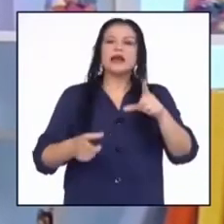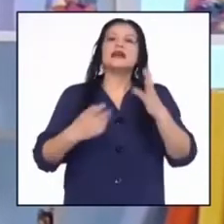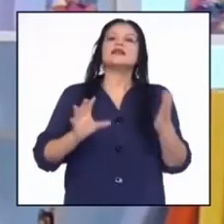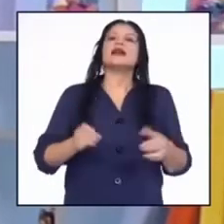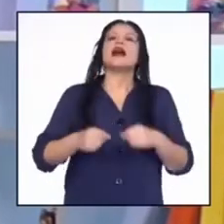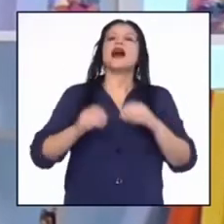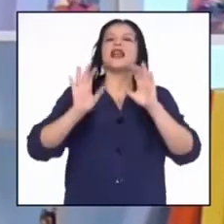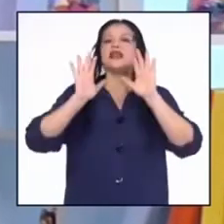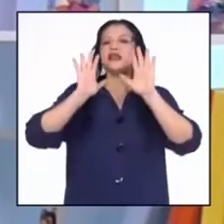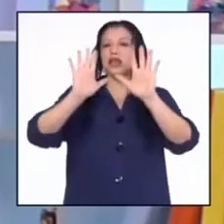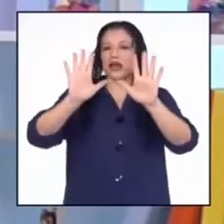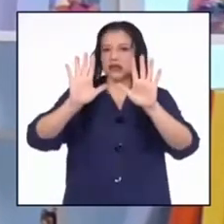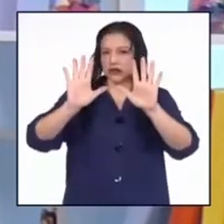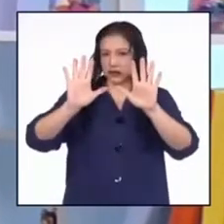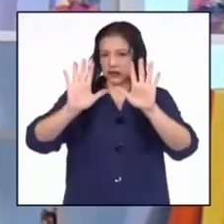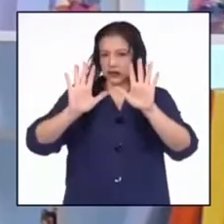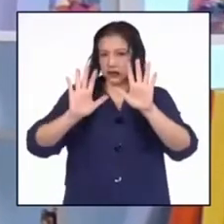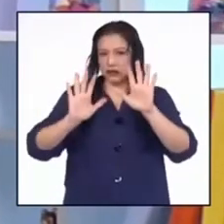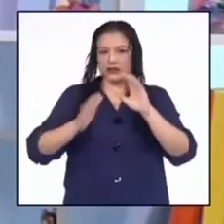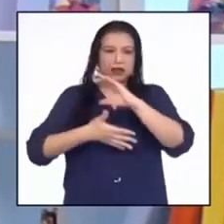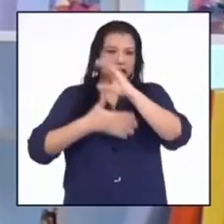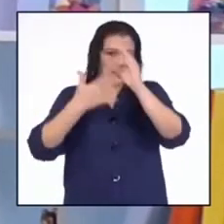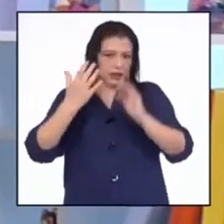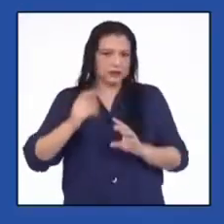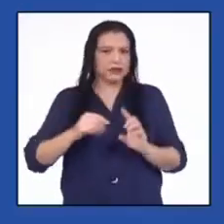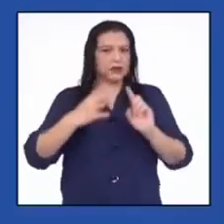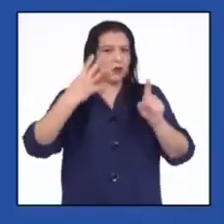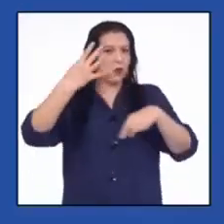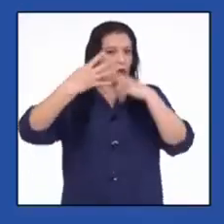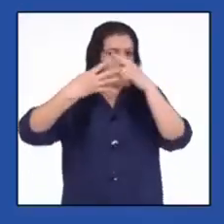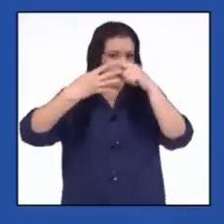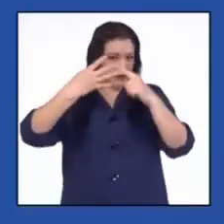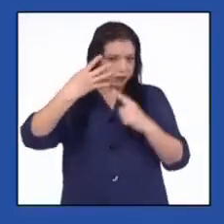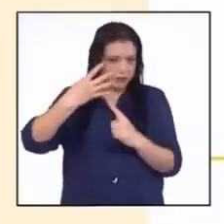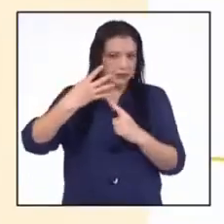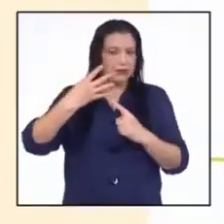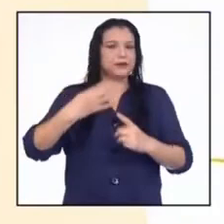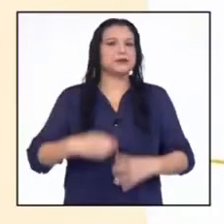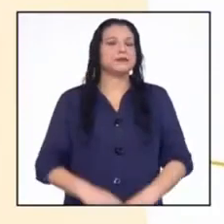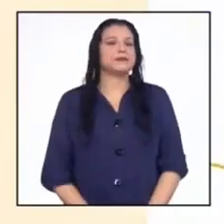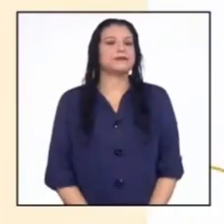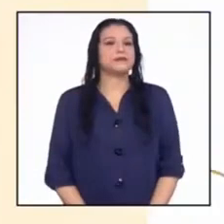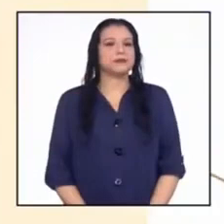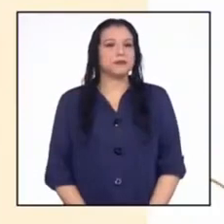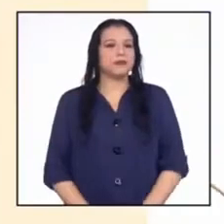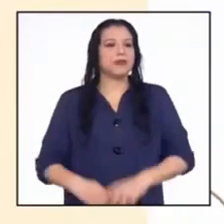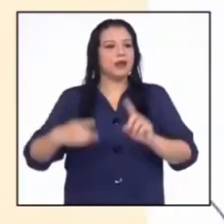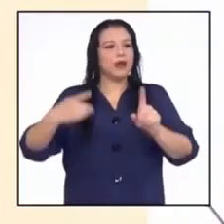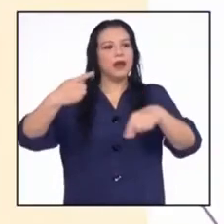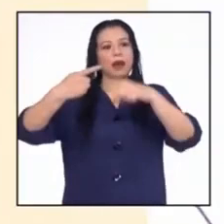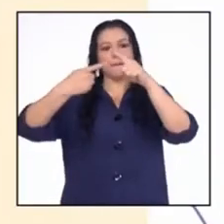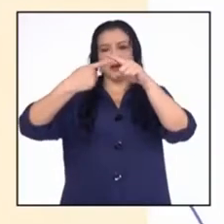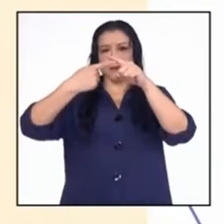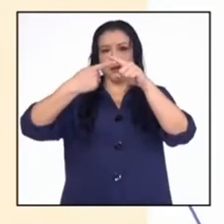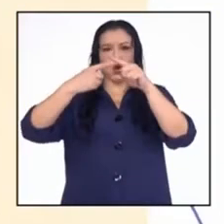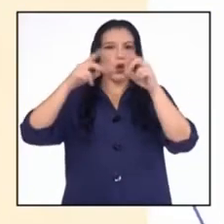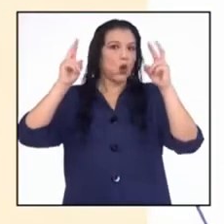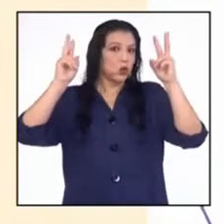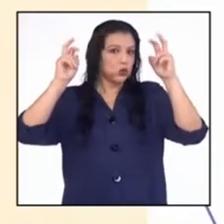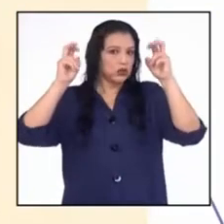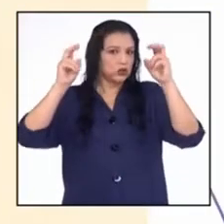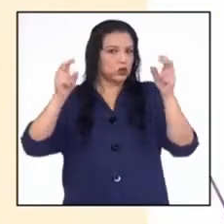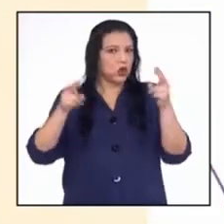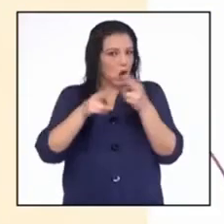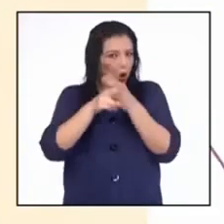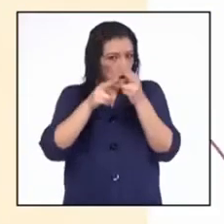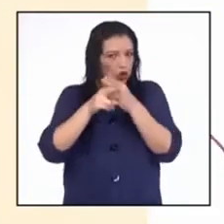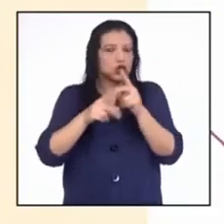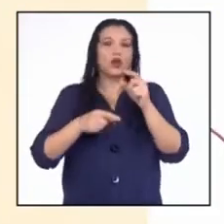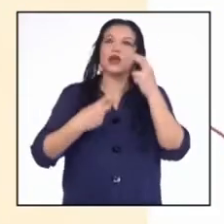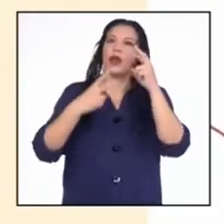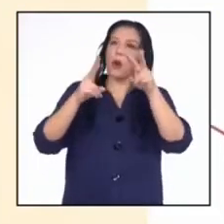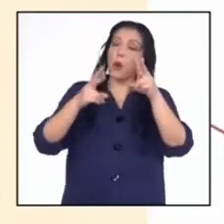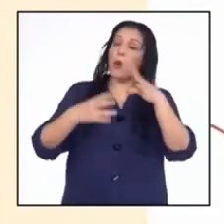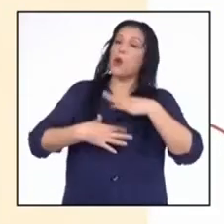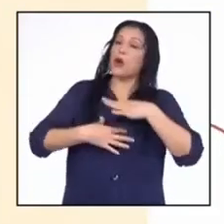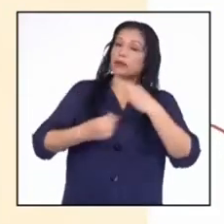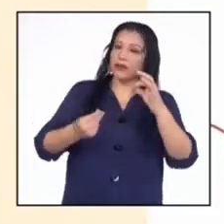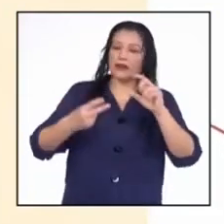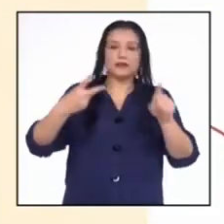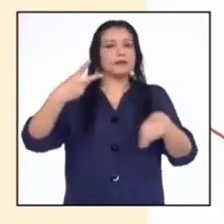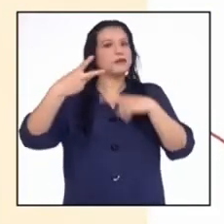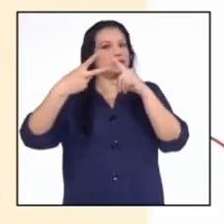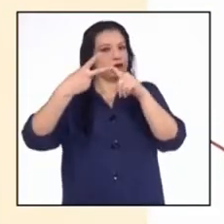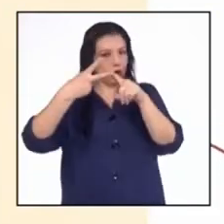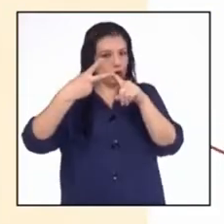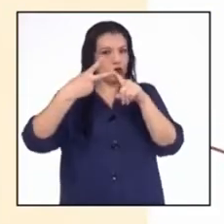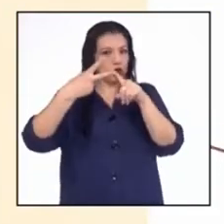los criterios. Vamos con los 4 primeros. Primero, un título corto y atractivo.